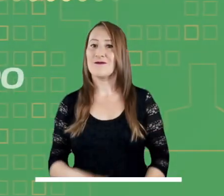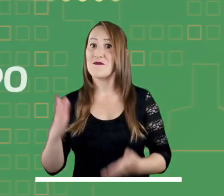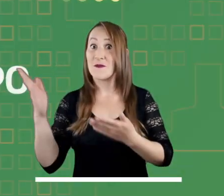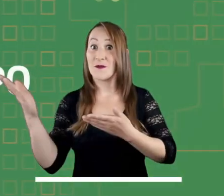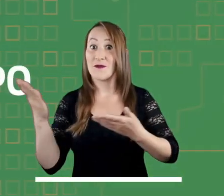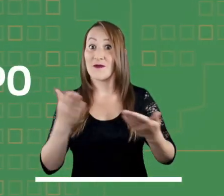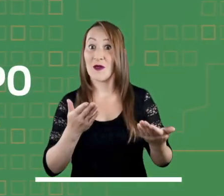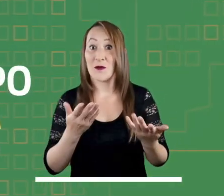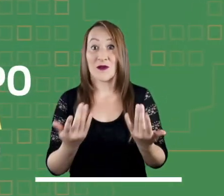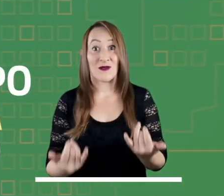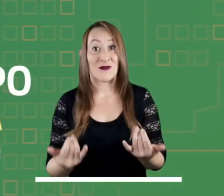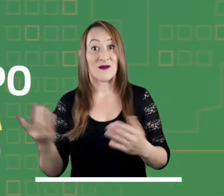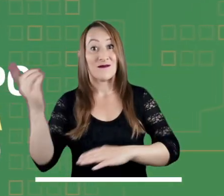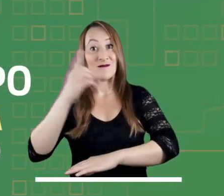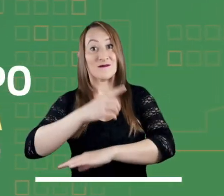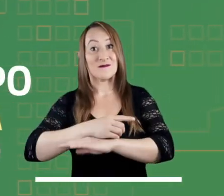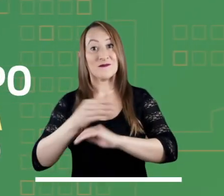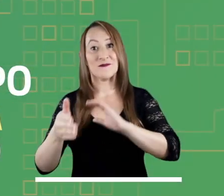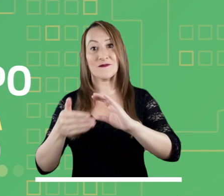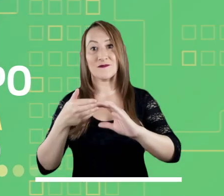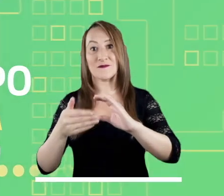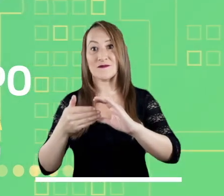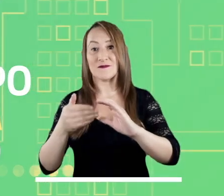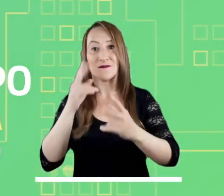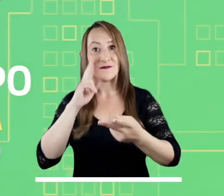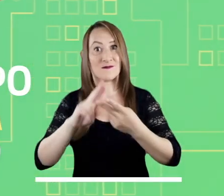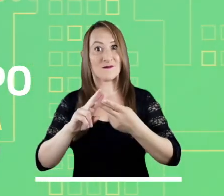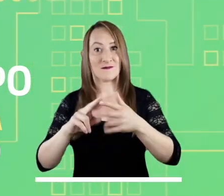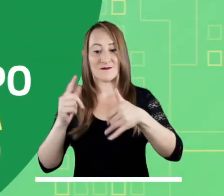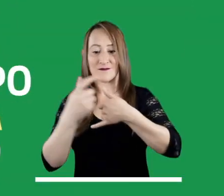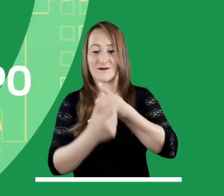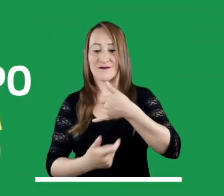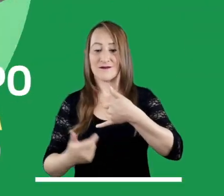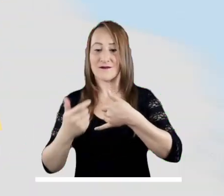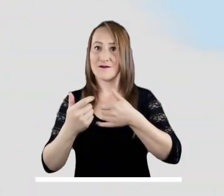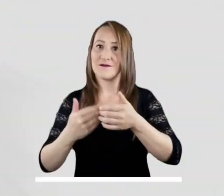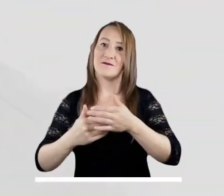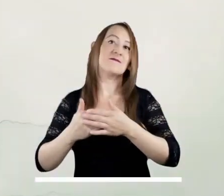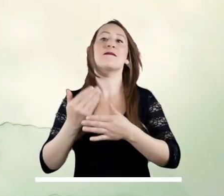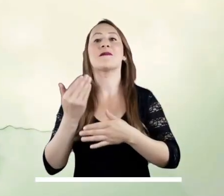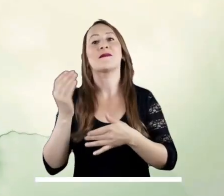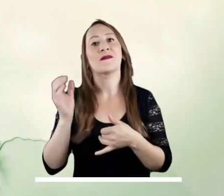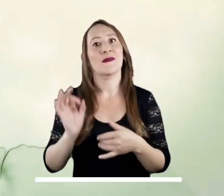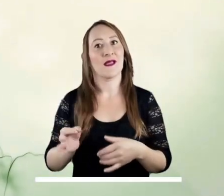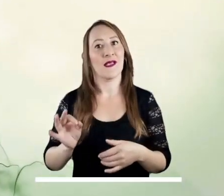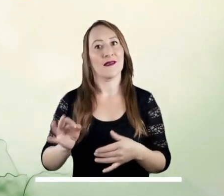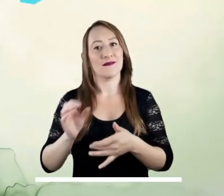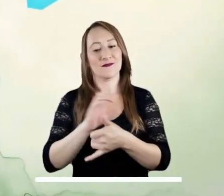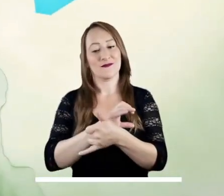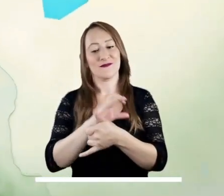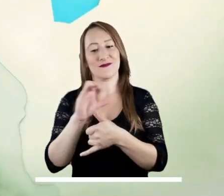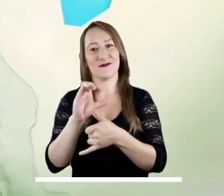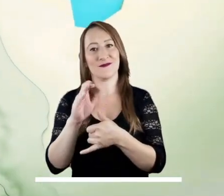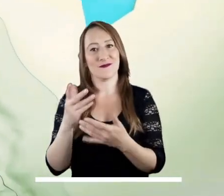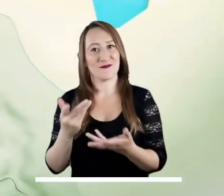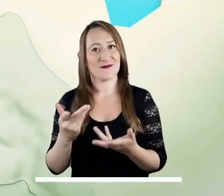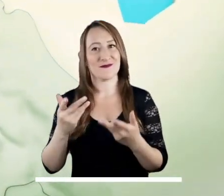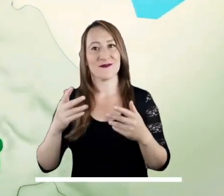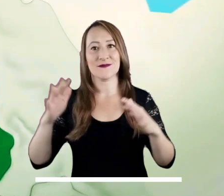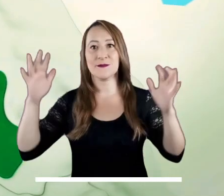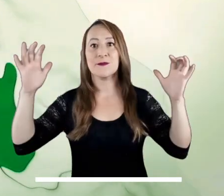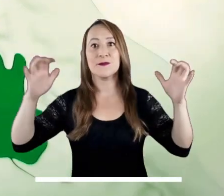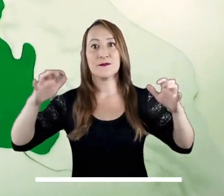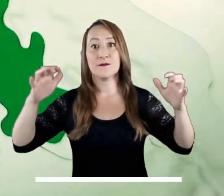Bienvenidos un día más a este recorrido meteorológico por las diferentes regiones del país. Empezamos como siempre por el